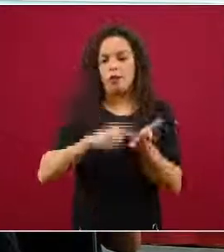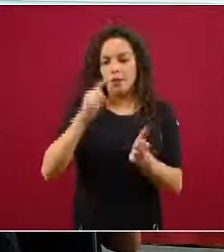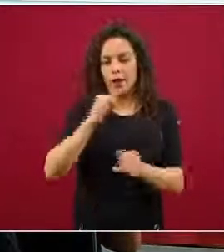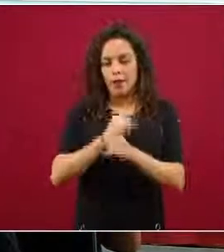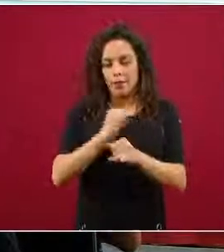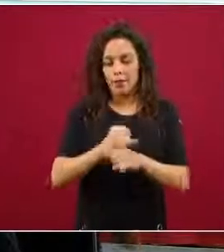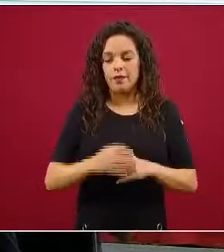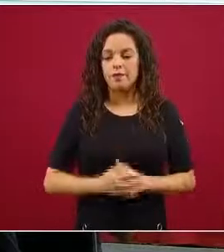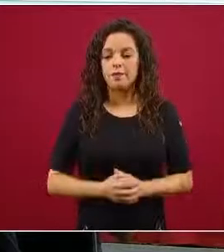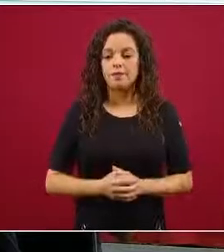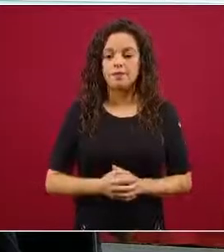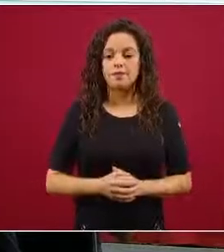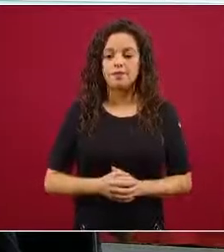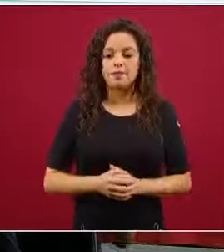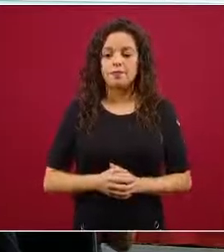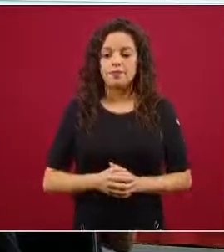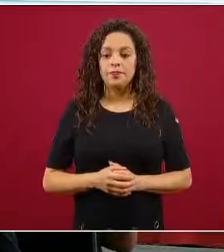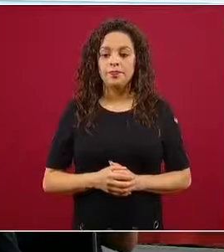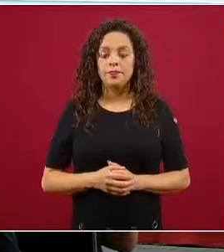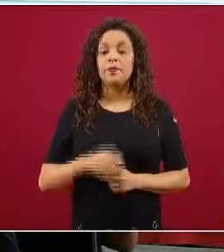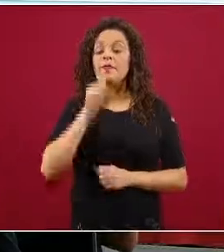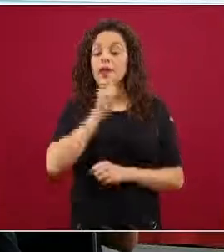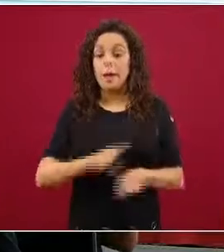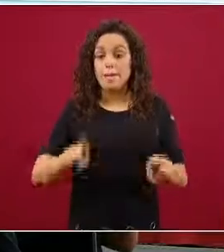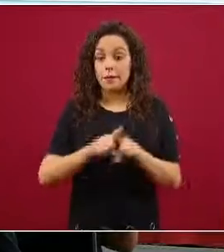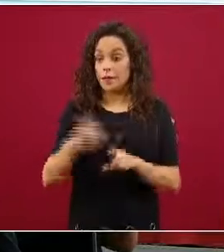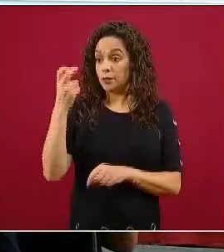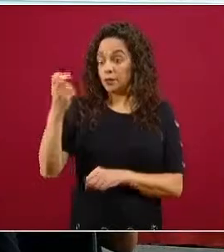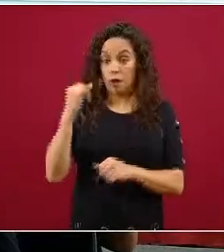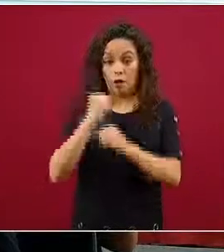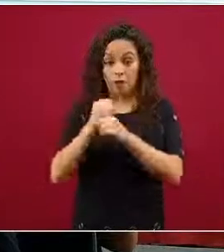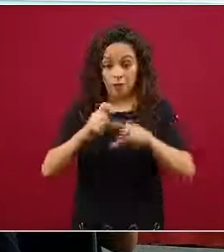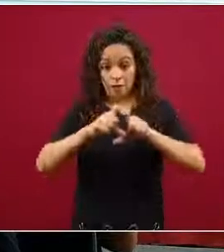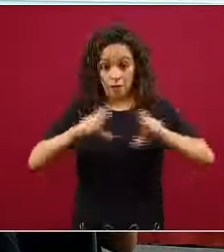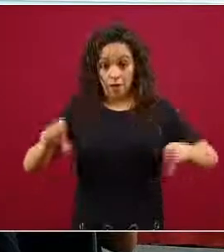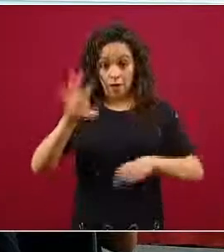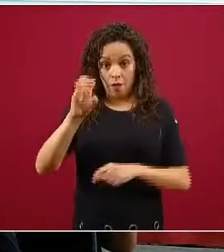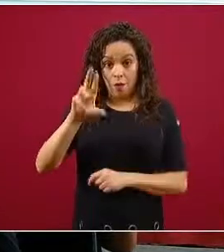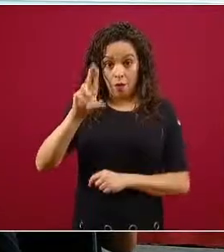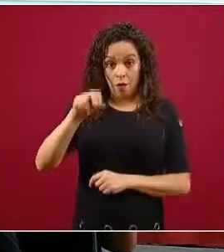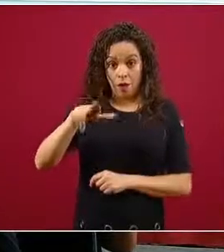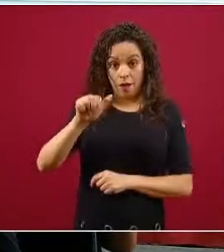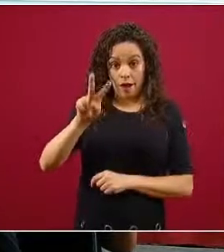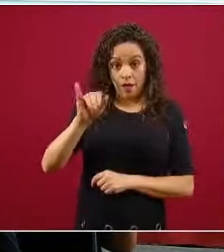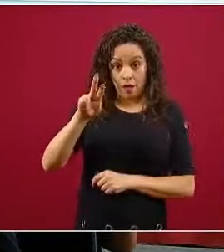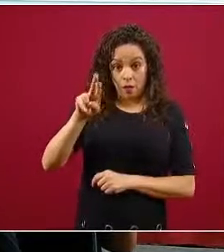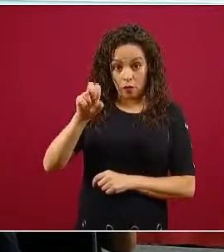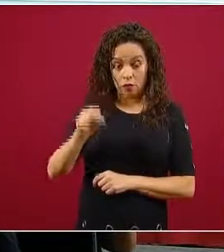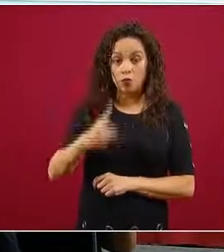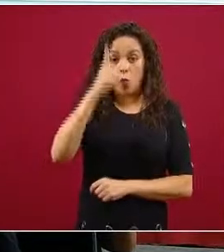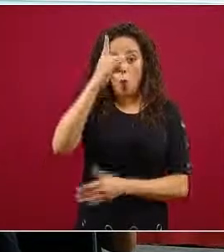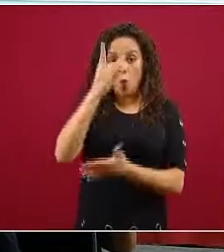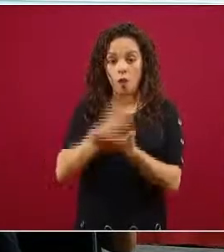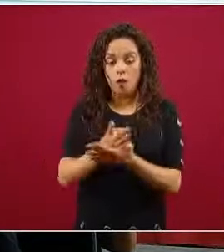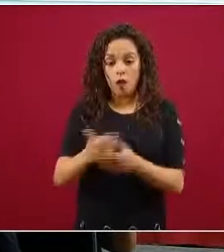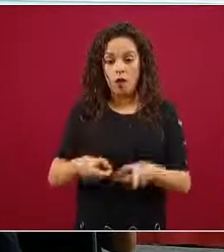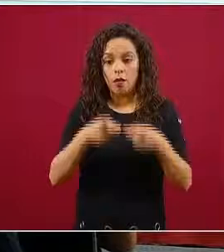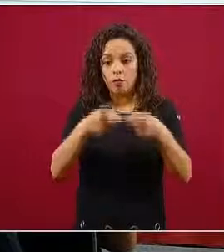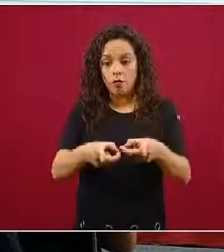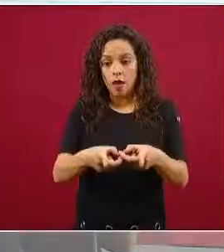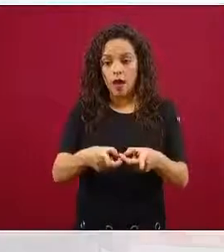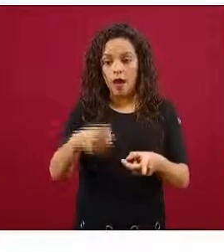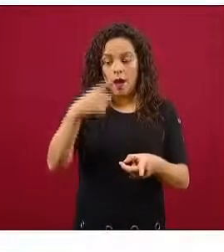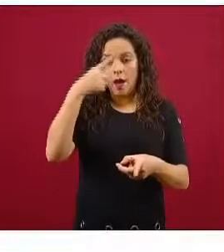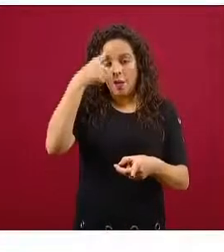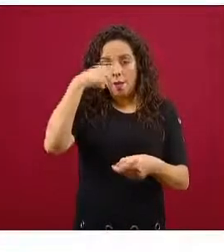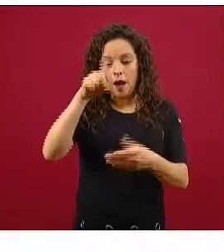En la página también de coronavirus tenemos una pestaña dedicada a salud materna. Aquí se puede encontrar